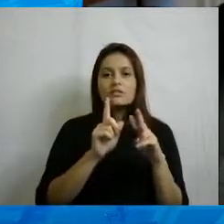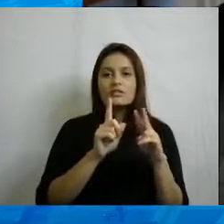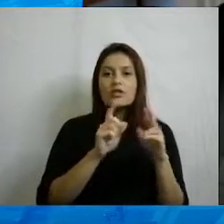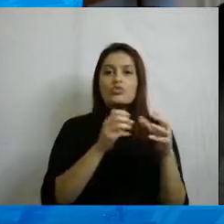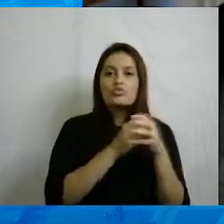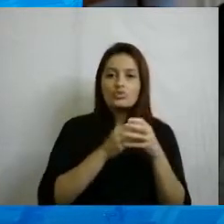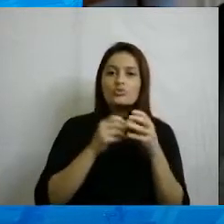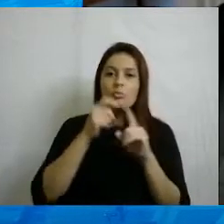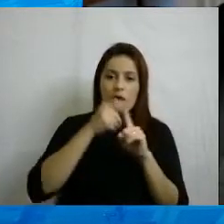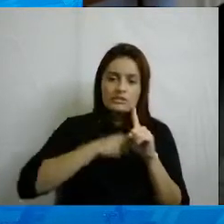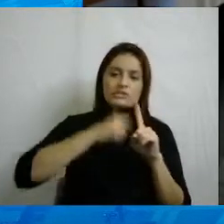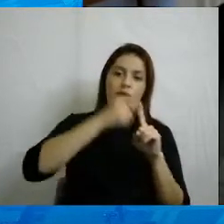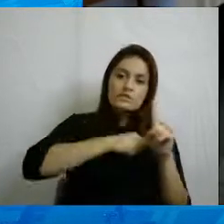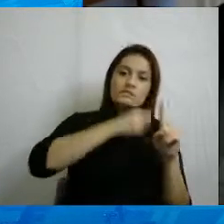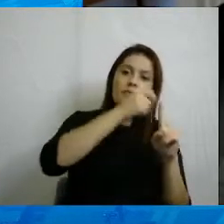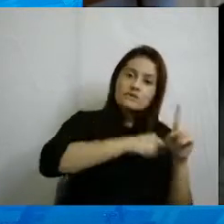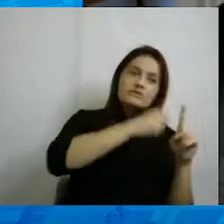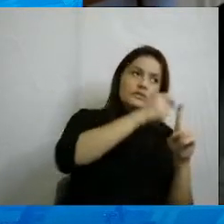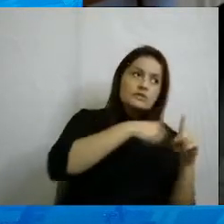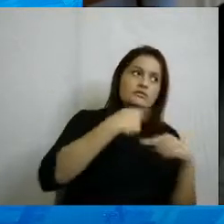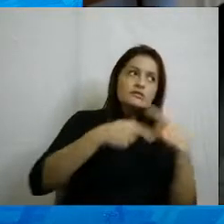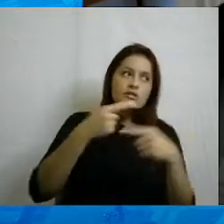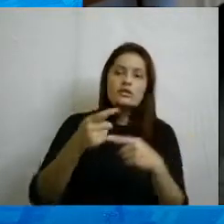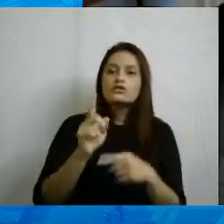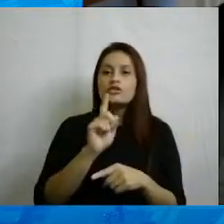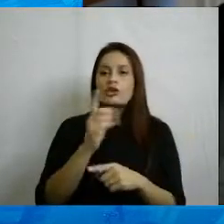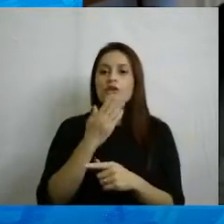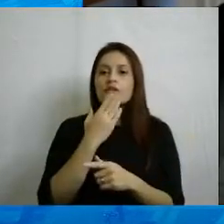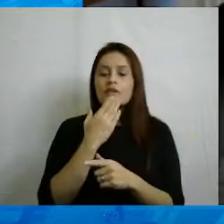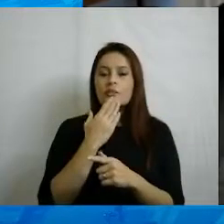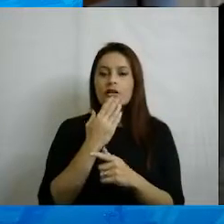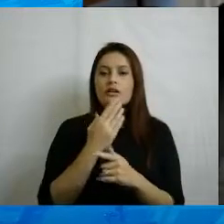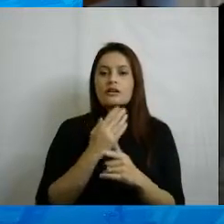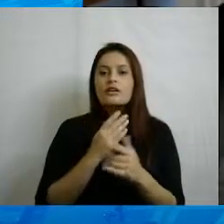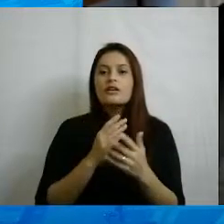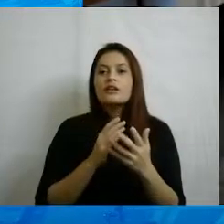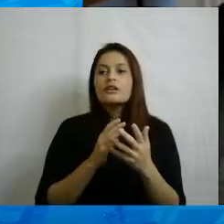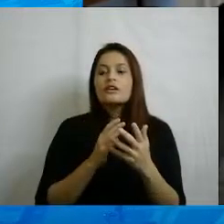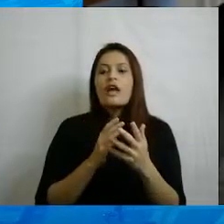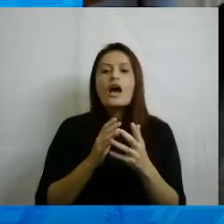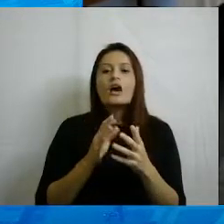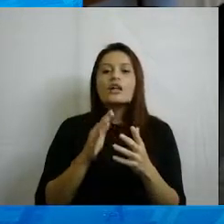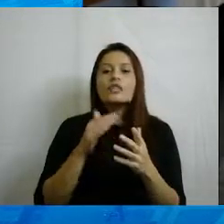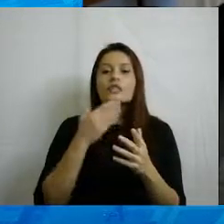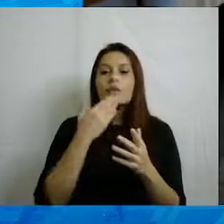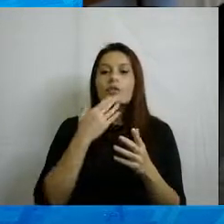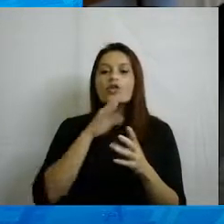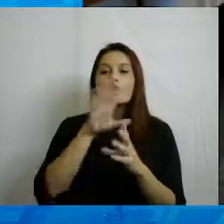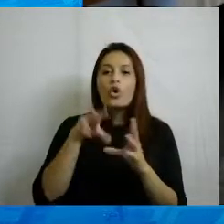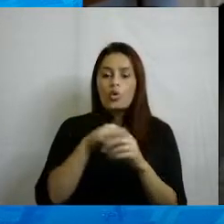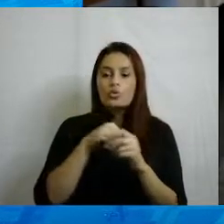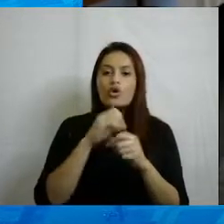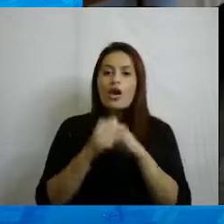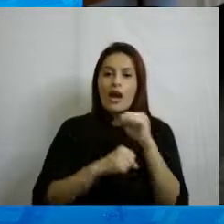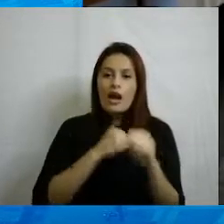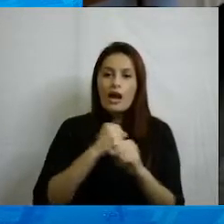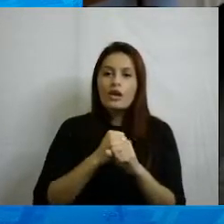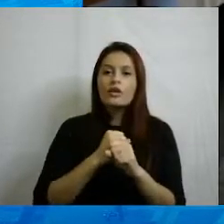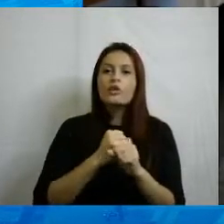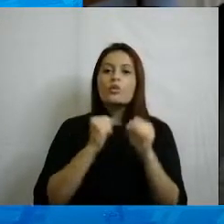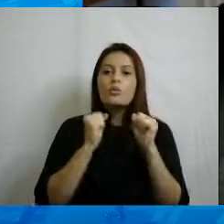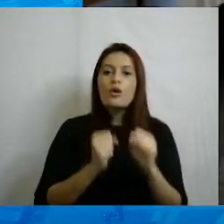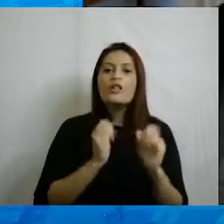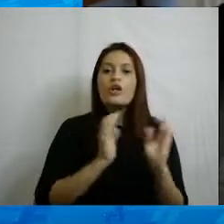por mes a mes la feria, sino que quede ya incorporado al tiro el año, cosa que podamos organizar algo